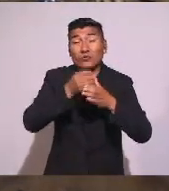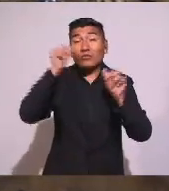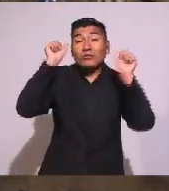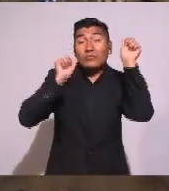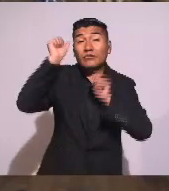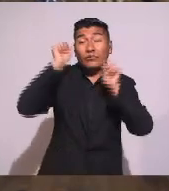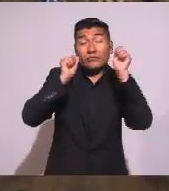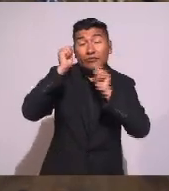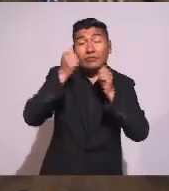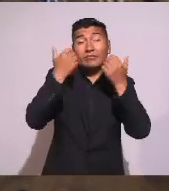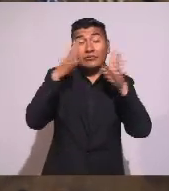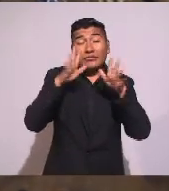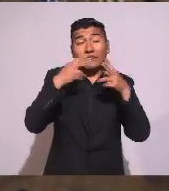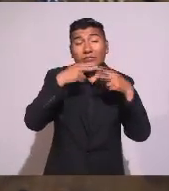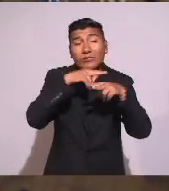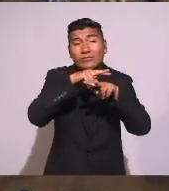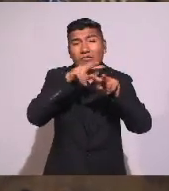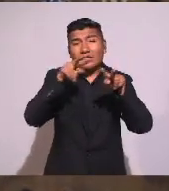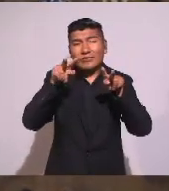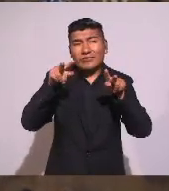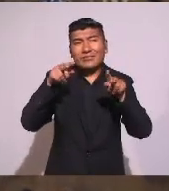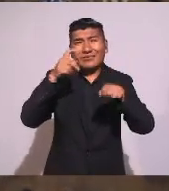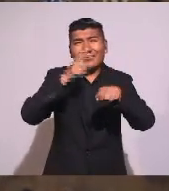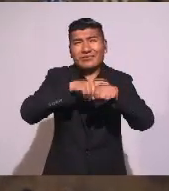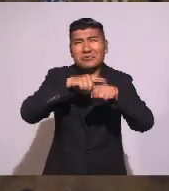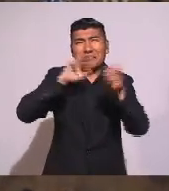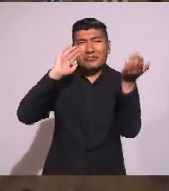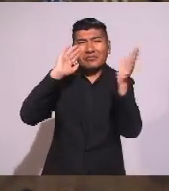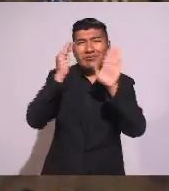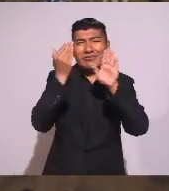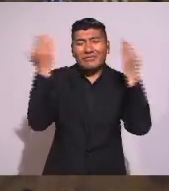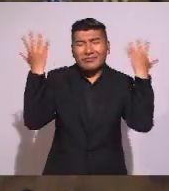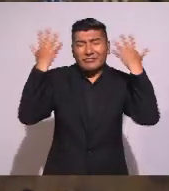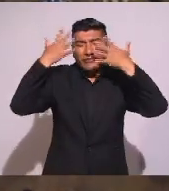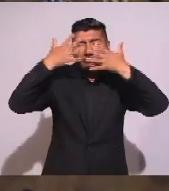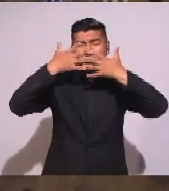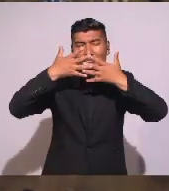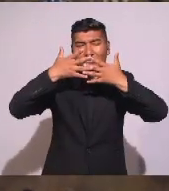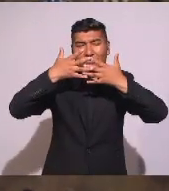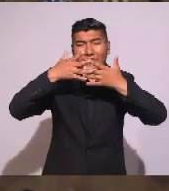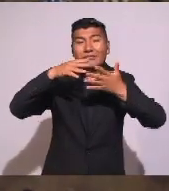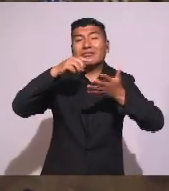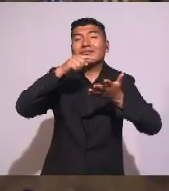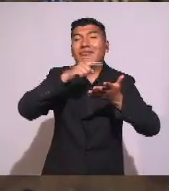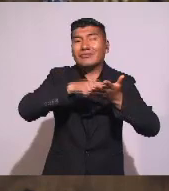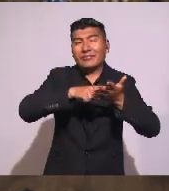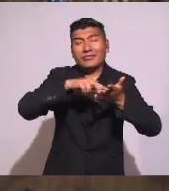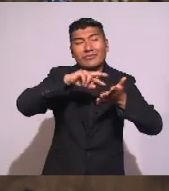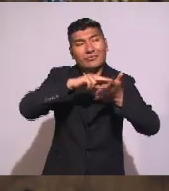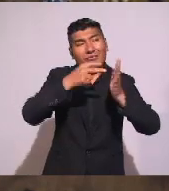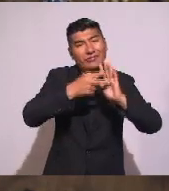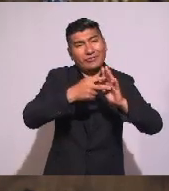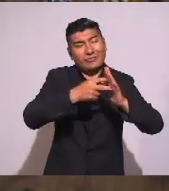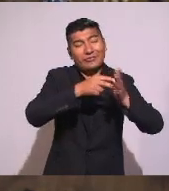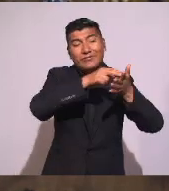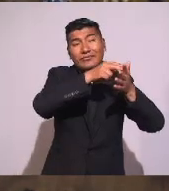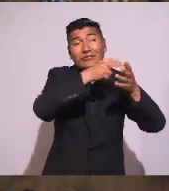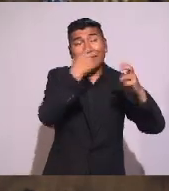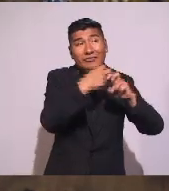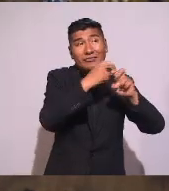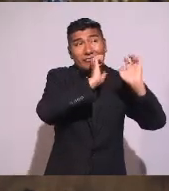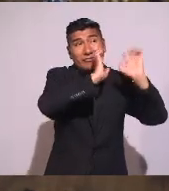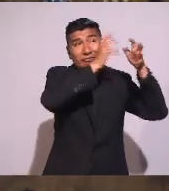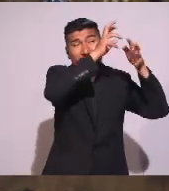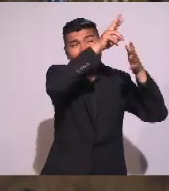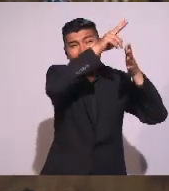pintan un panorama a veces oscuro esto es bajar del monte tabor para subir